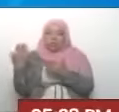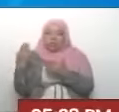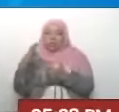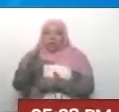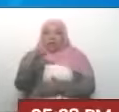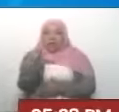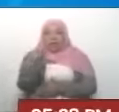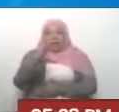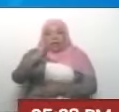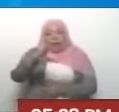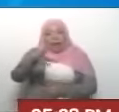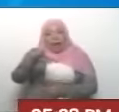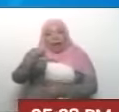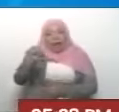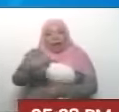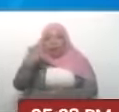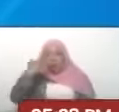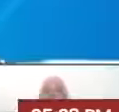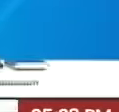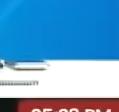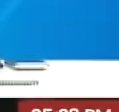Arellán. Adelante, Zona Digital.